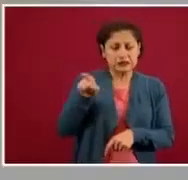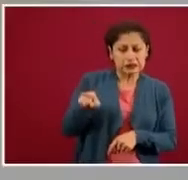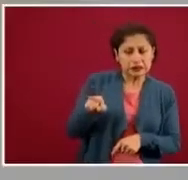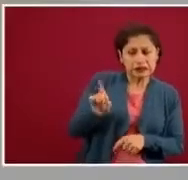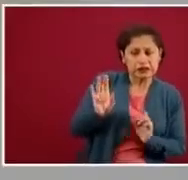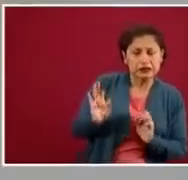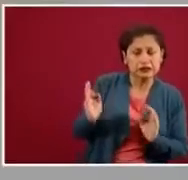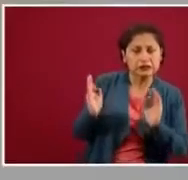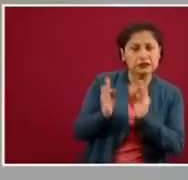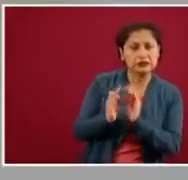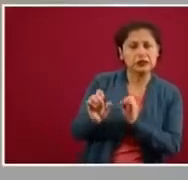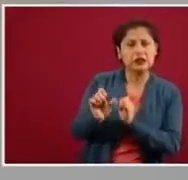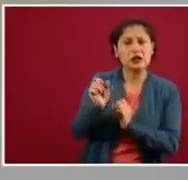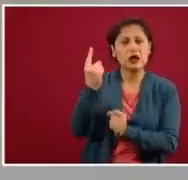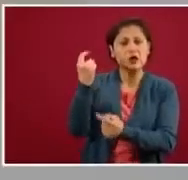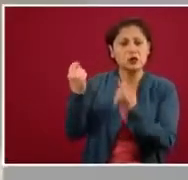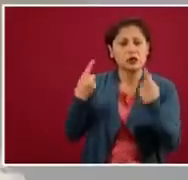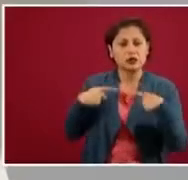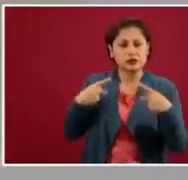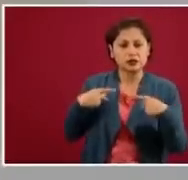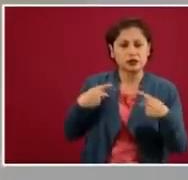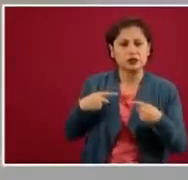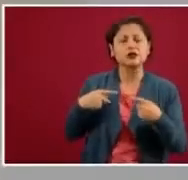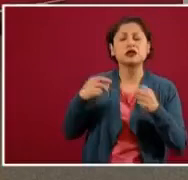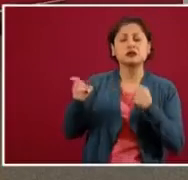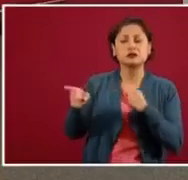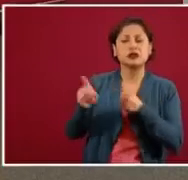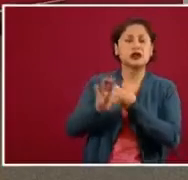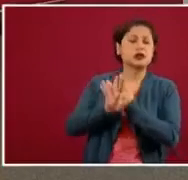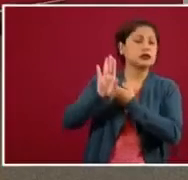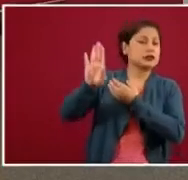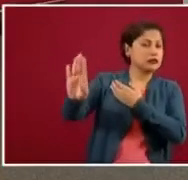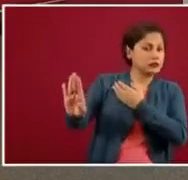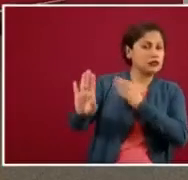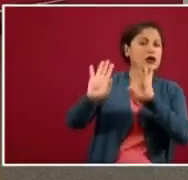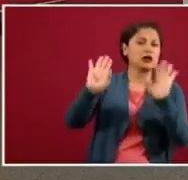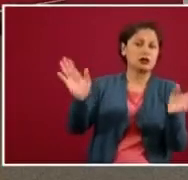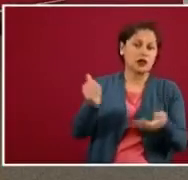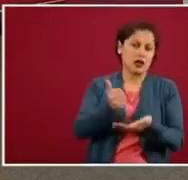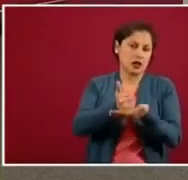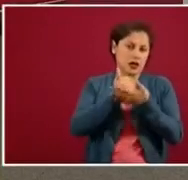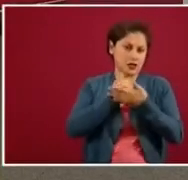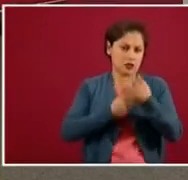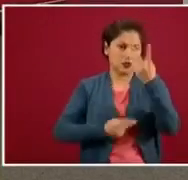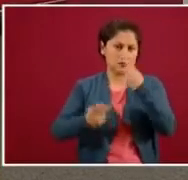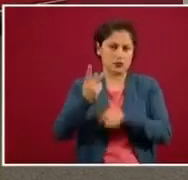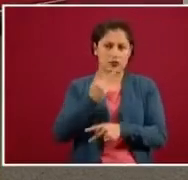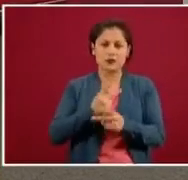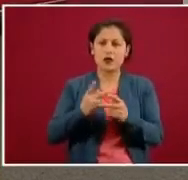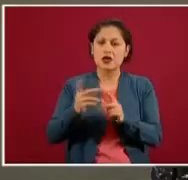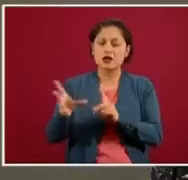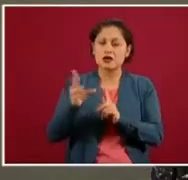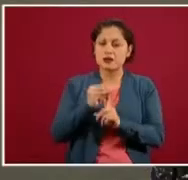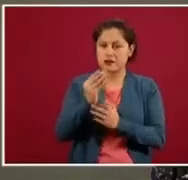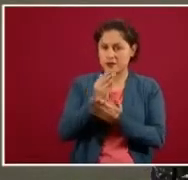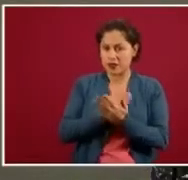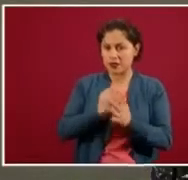en el periodo antes de que se den cuenta ya les protegió, muy probablemente va a contribuir un poco.